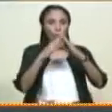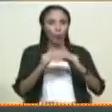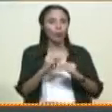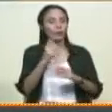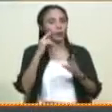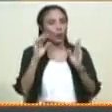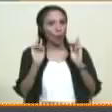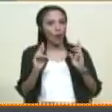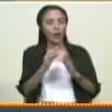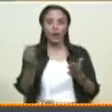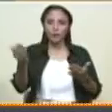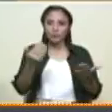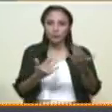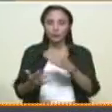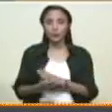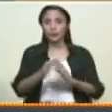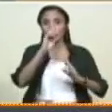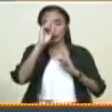ocurra.